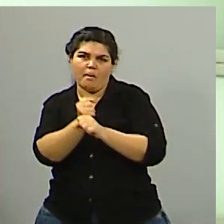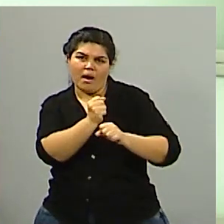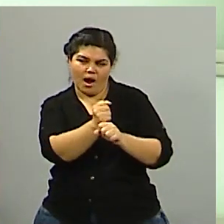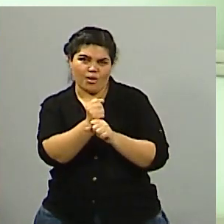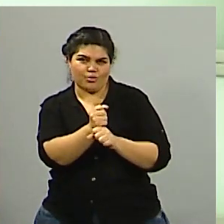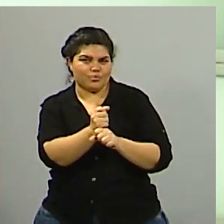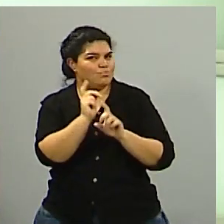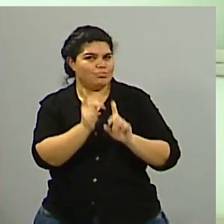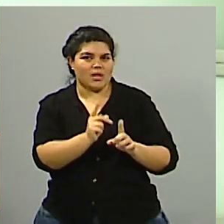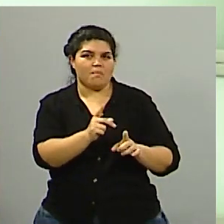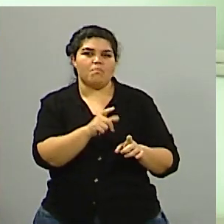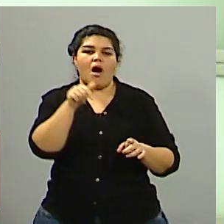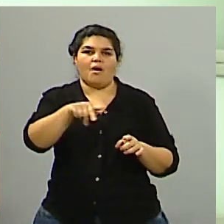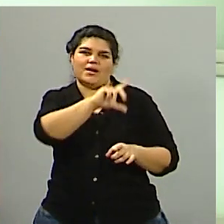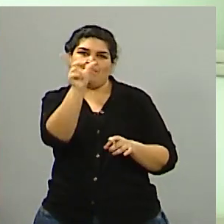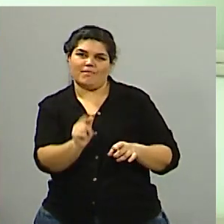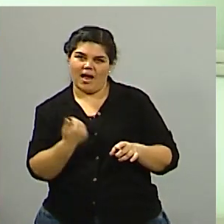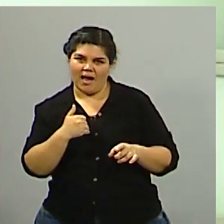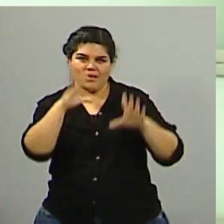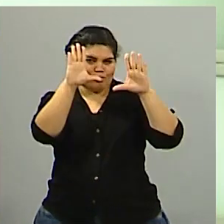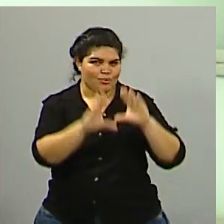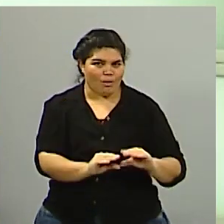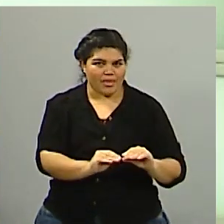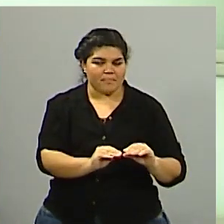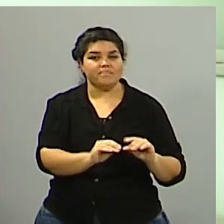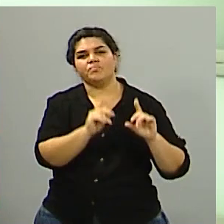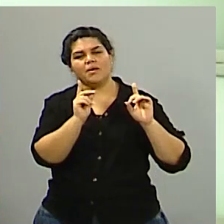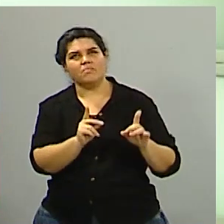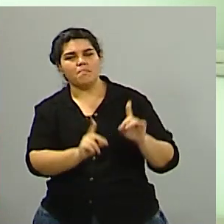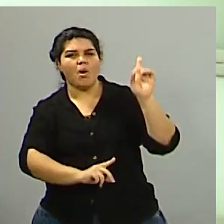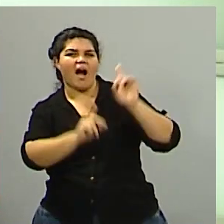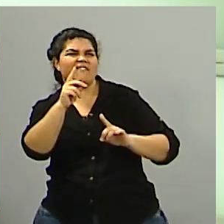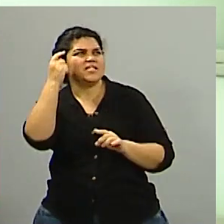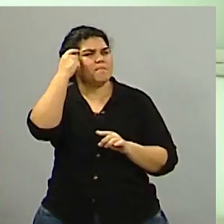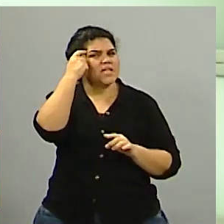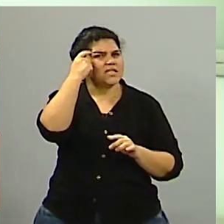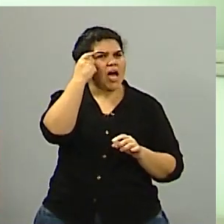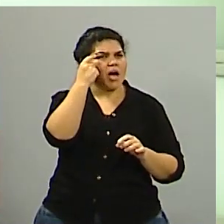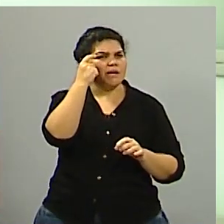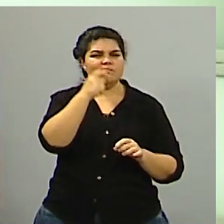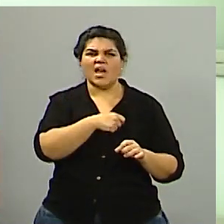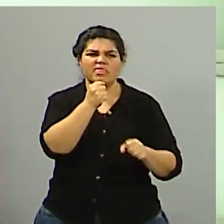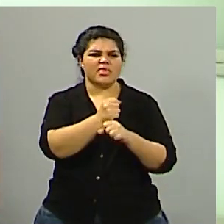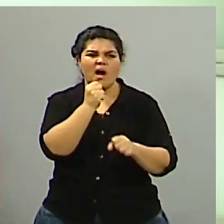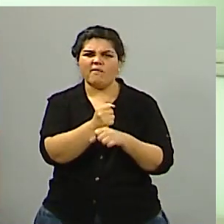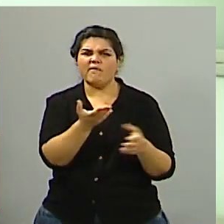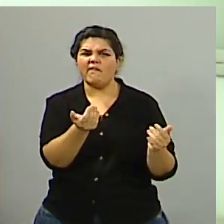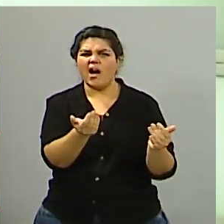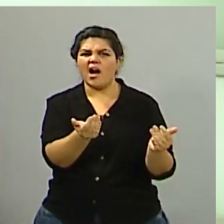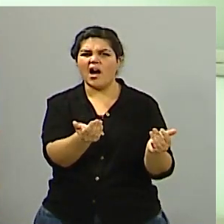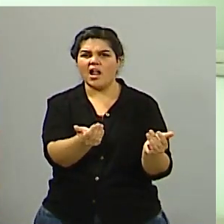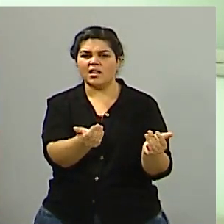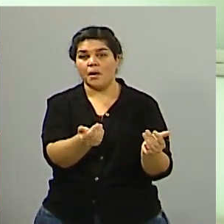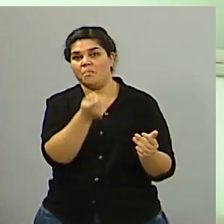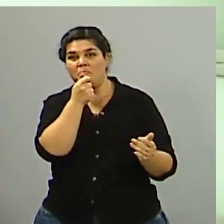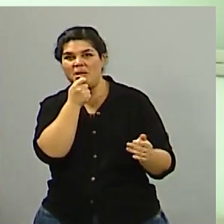hoy transita nuestro país? Sobre todo porque siempre se habla de que falta mano de obra en momentos muy específicos, como por